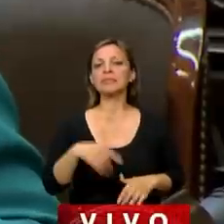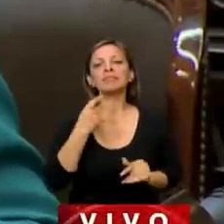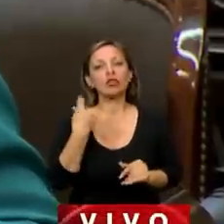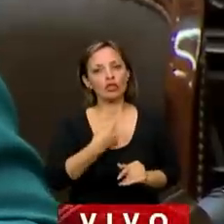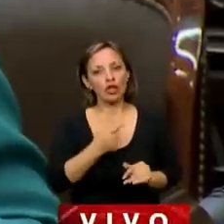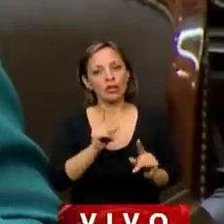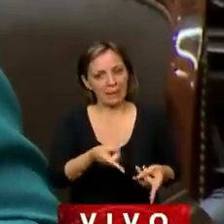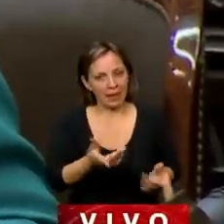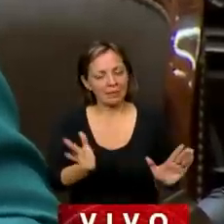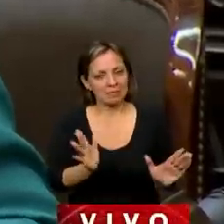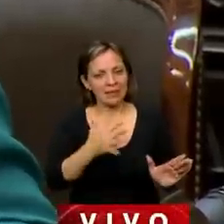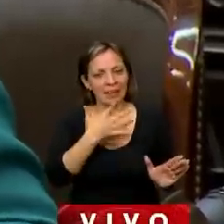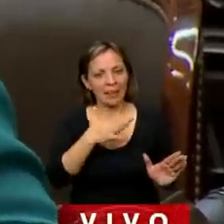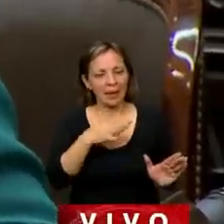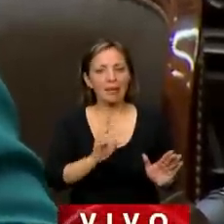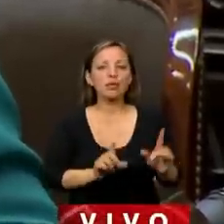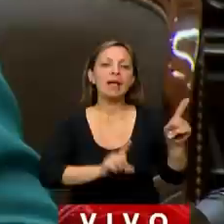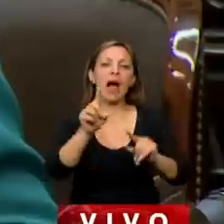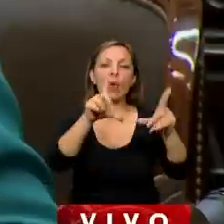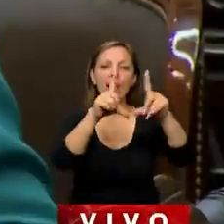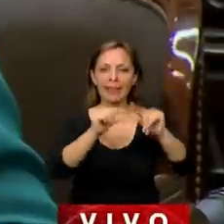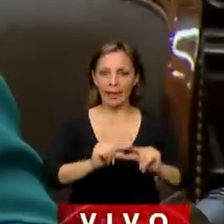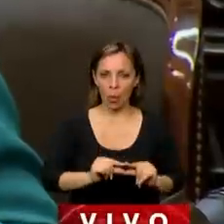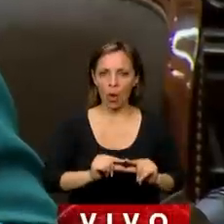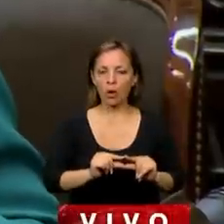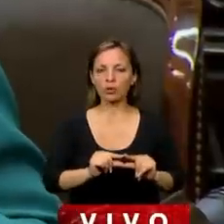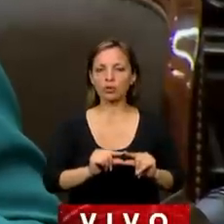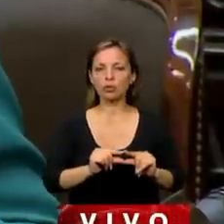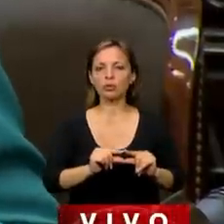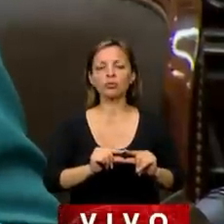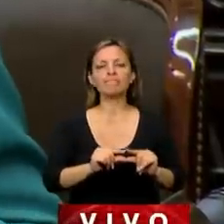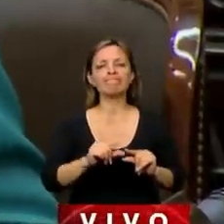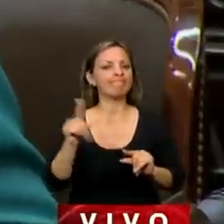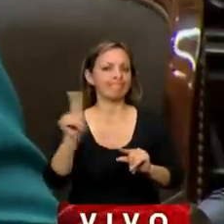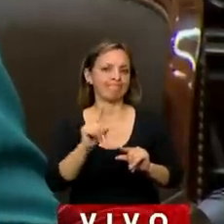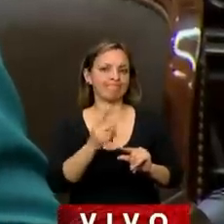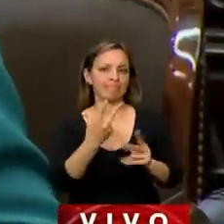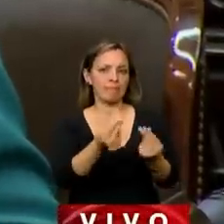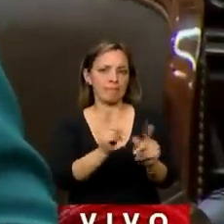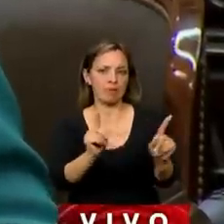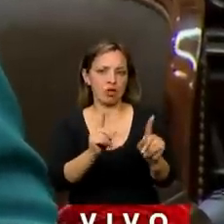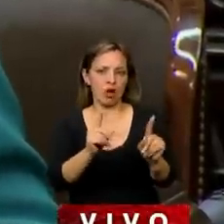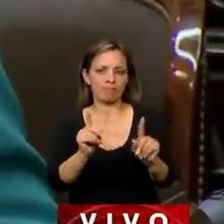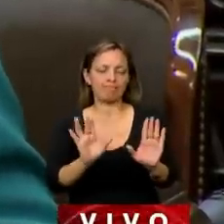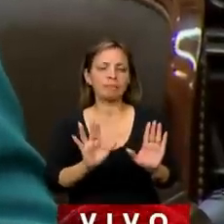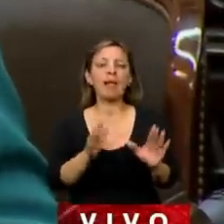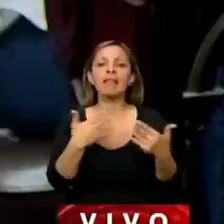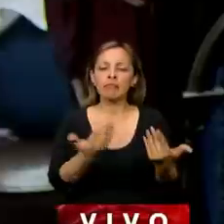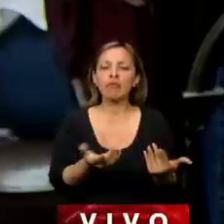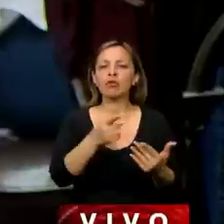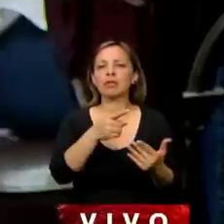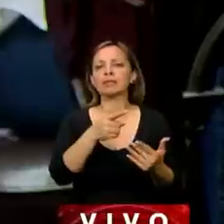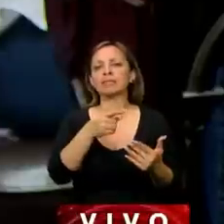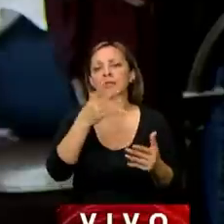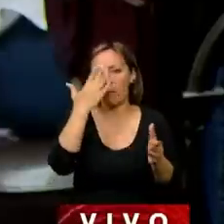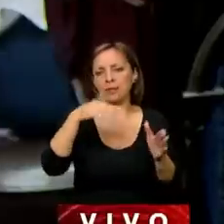entendemos que algunos artículos no van a ser acompañados por la totalidad de los miembros, por lo tanto, después